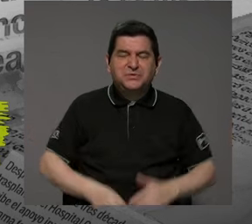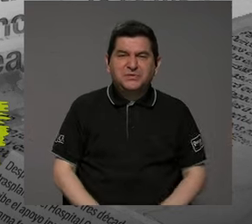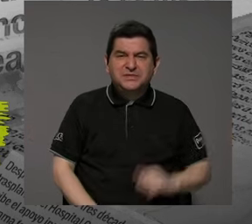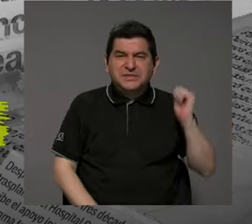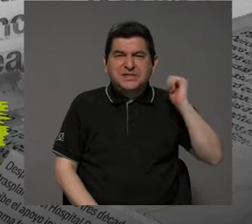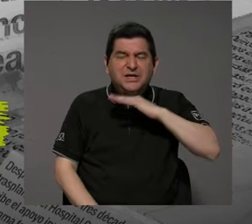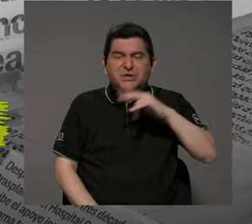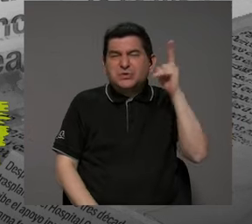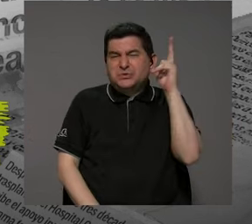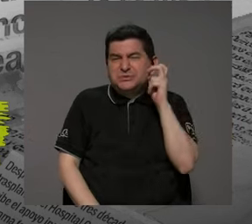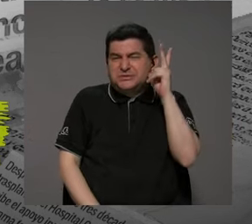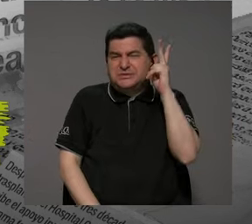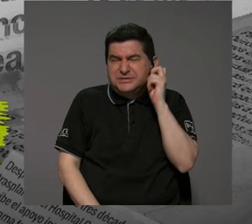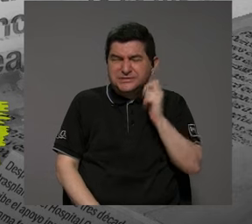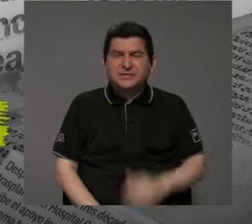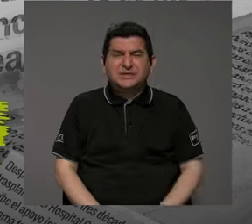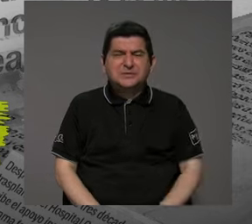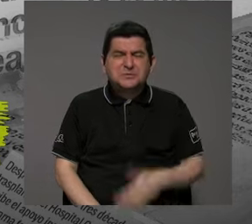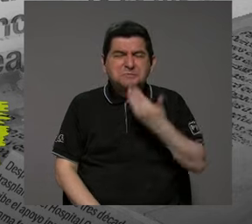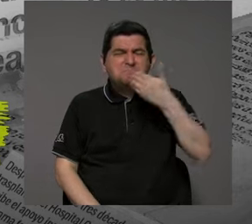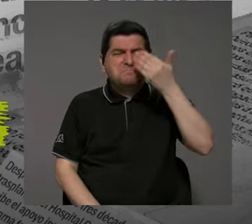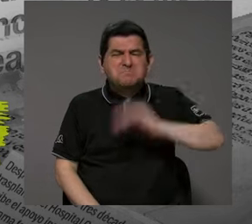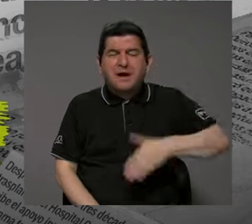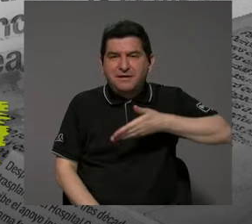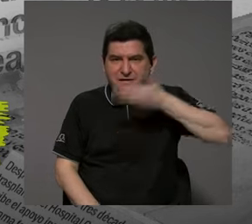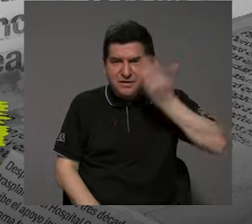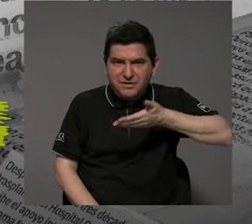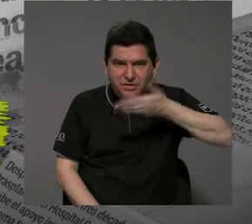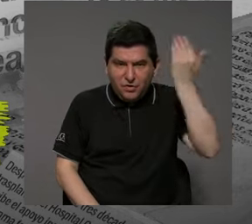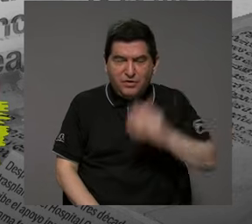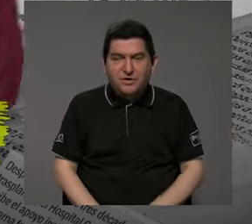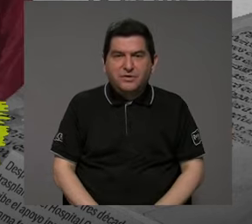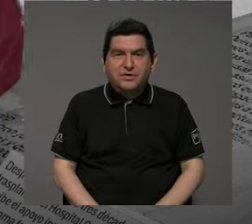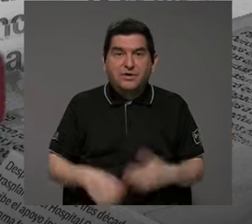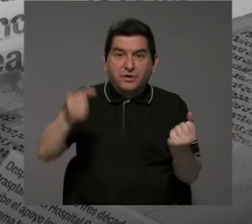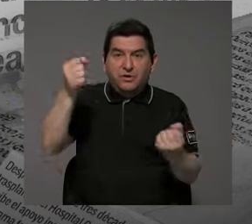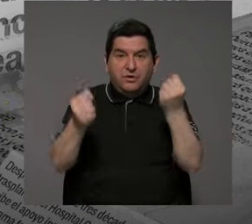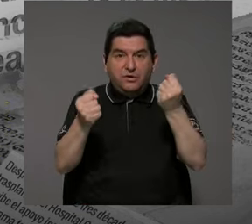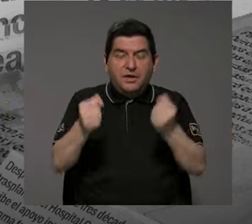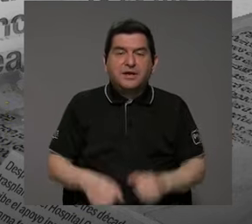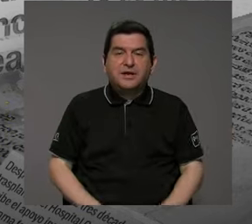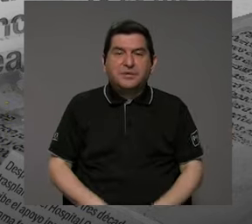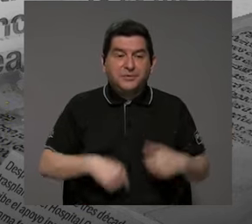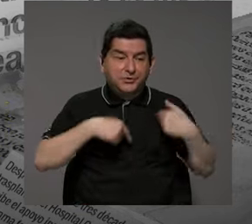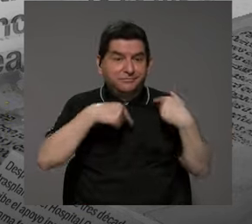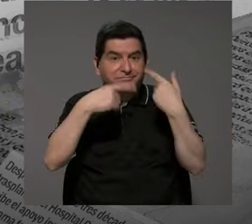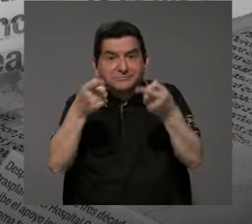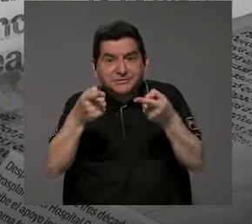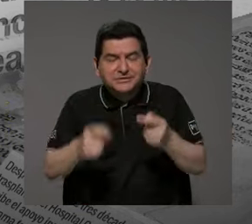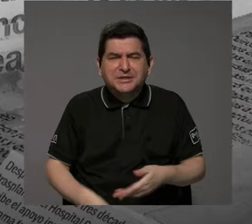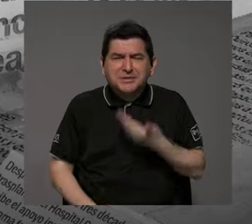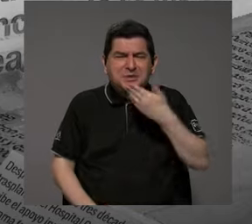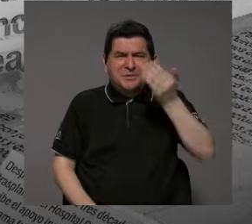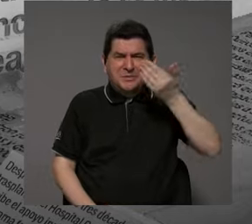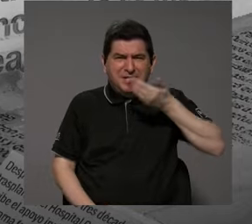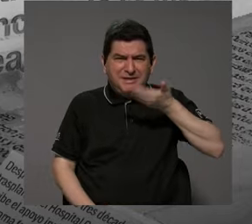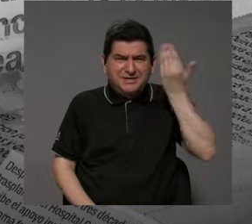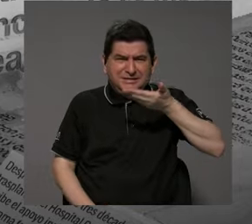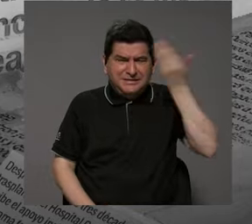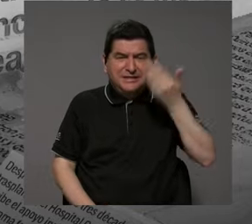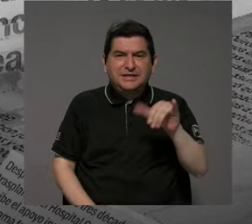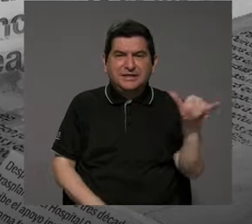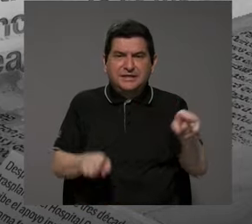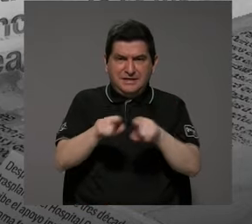contaminación sónica malos olores evidentemente el camión va trasladando los malos olores no solo el camión sino también los